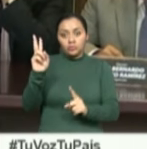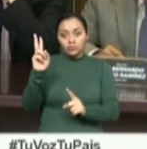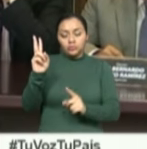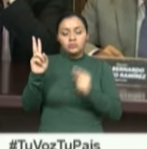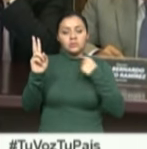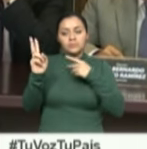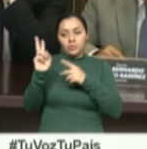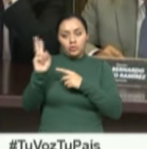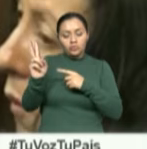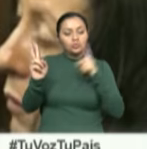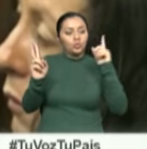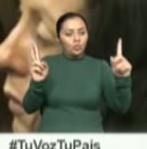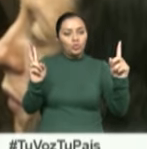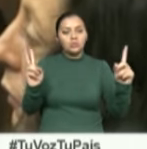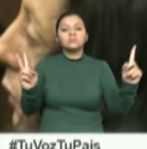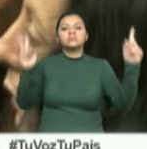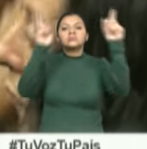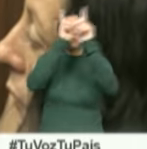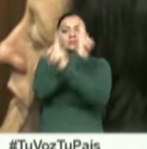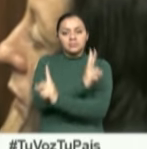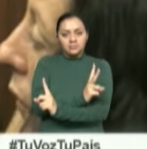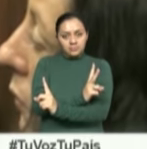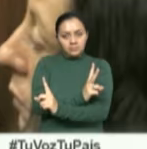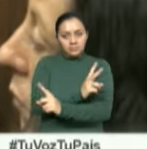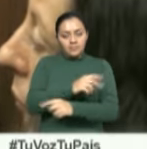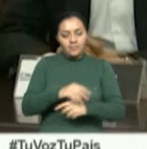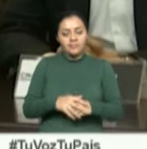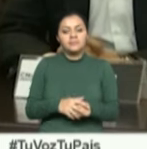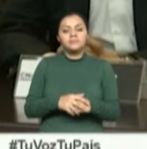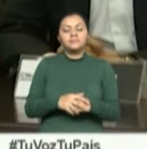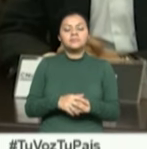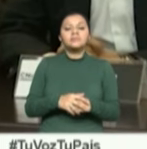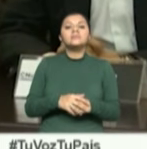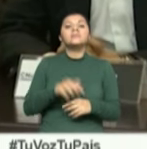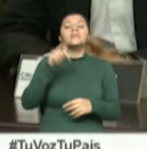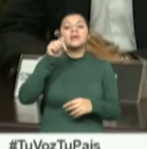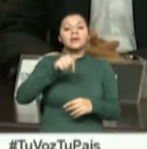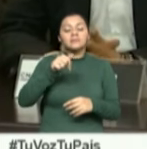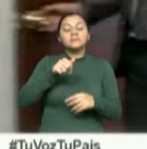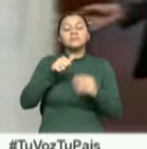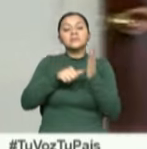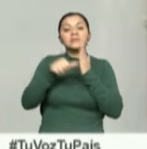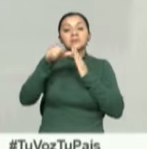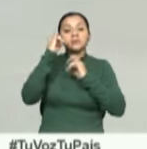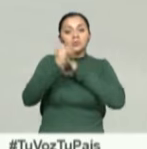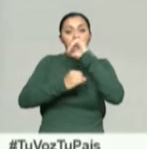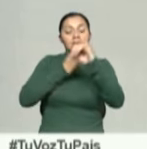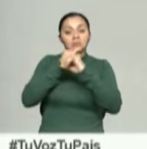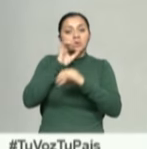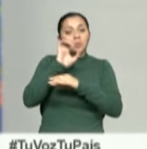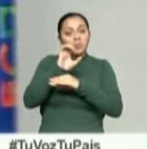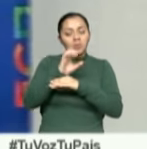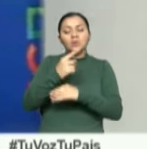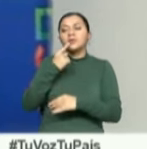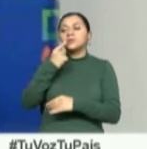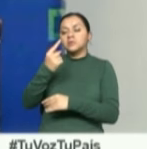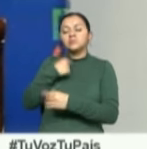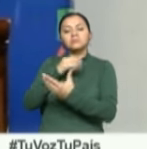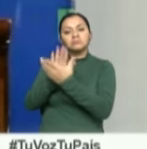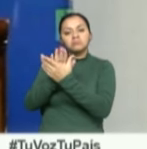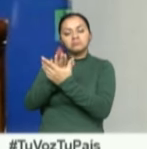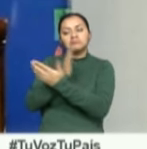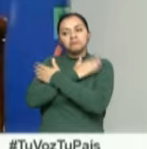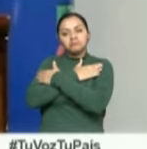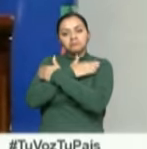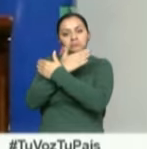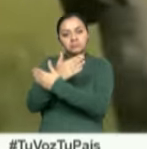paz de otros 2 rebeldes también en prisión. El canciller de Ecuador, Guillaume Long, deseó los mejores augurios al diálogo